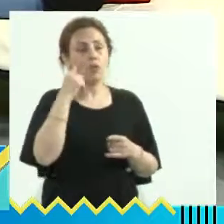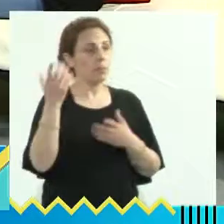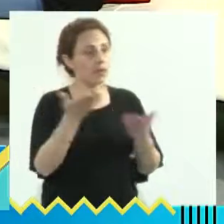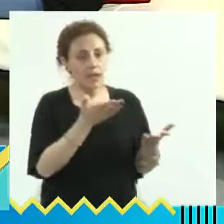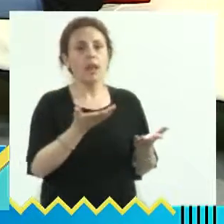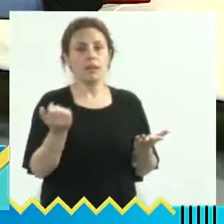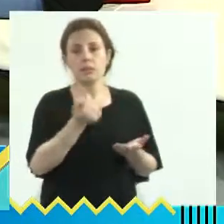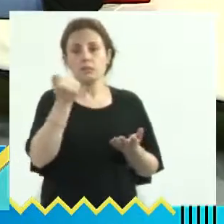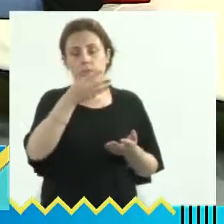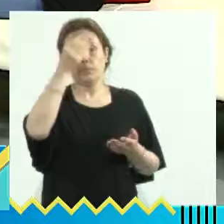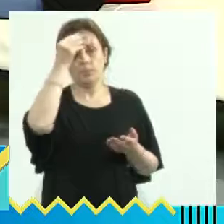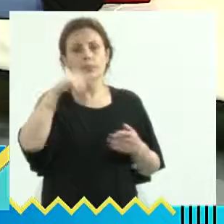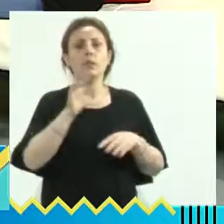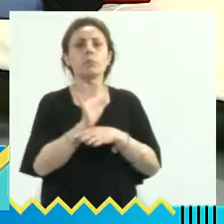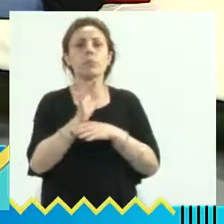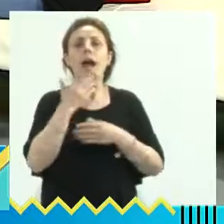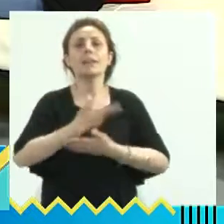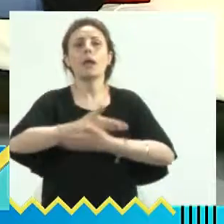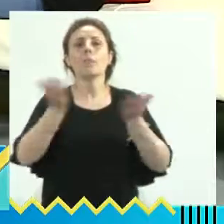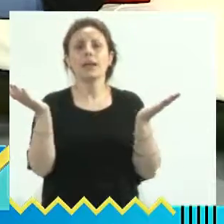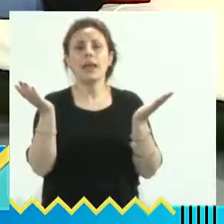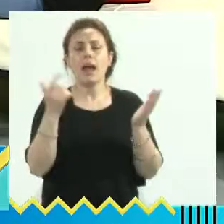ustedes, ¿no? Esto de las asambleas por la equidad que se han